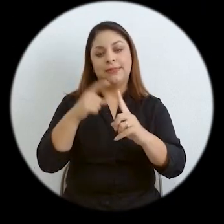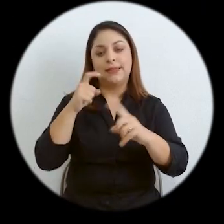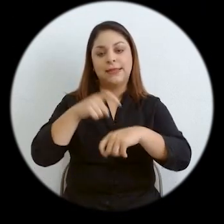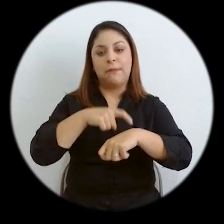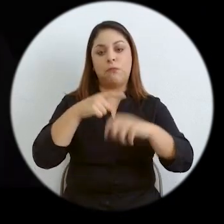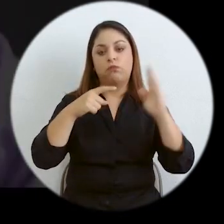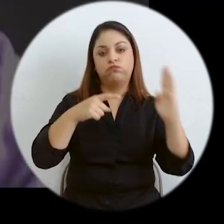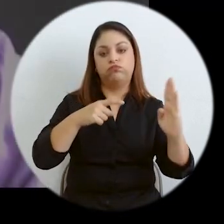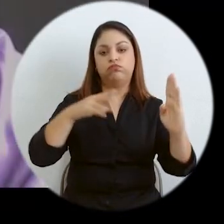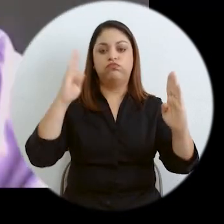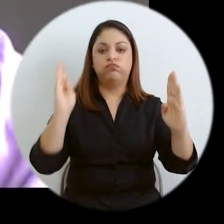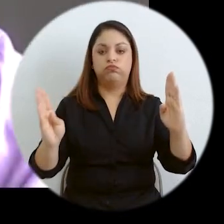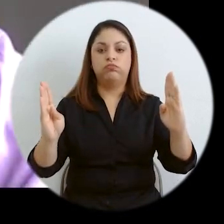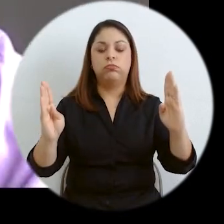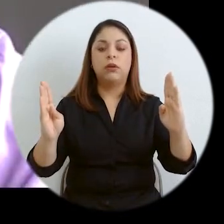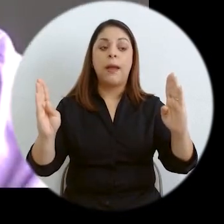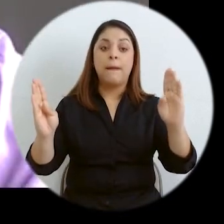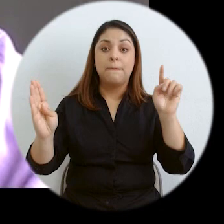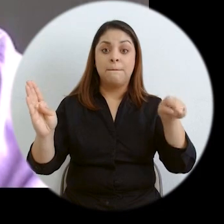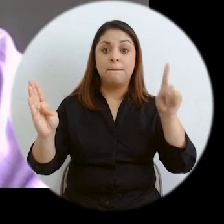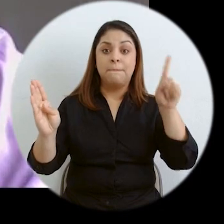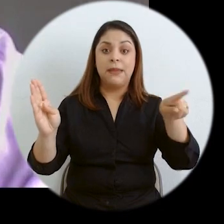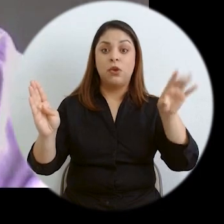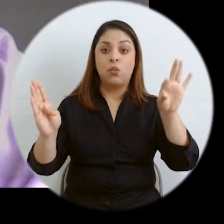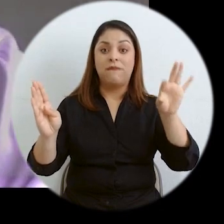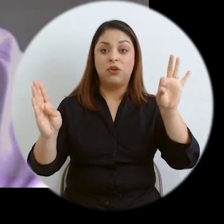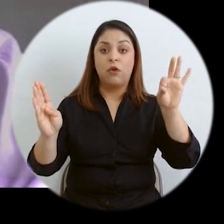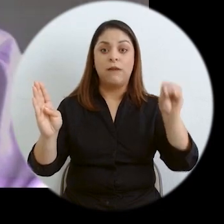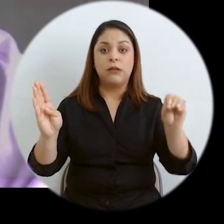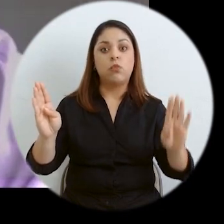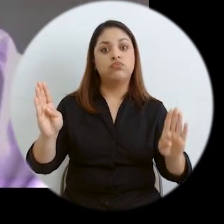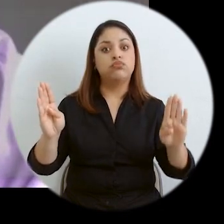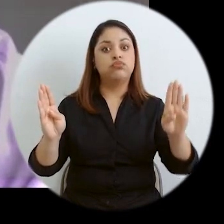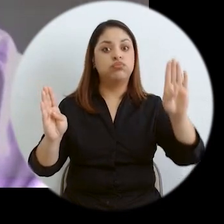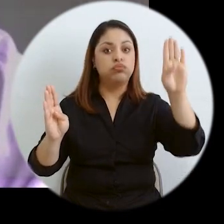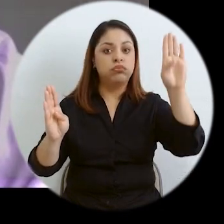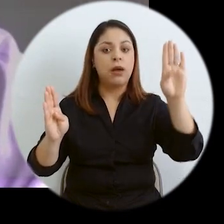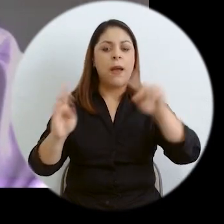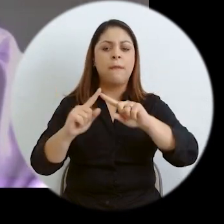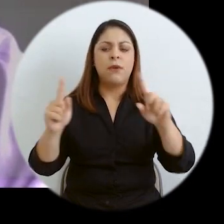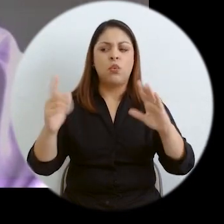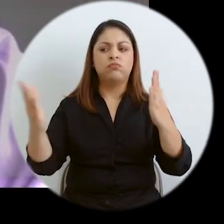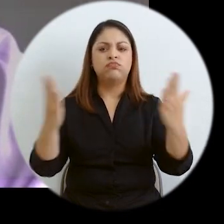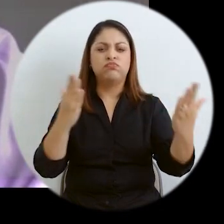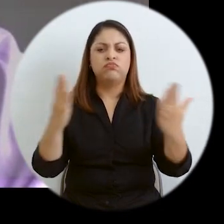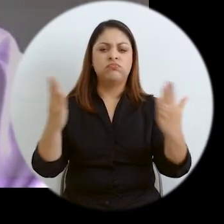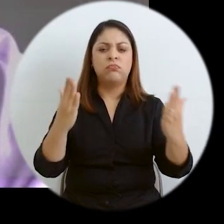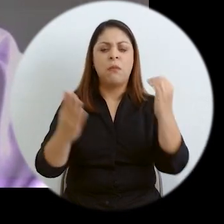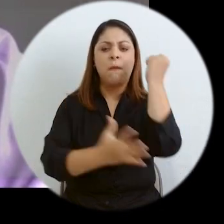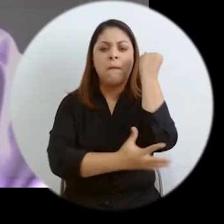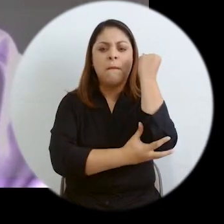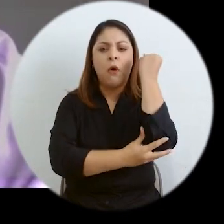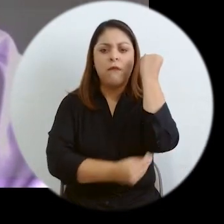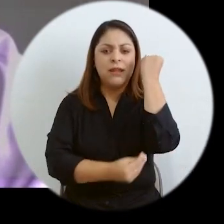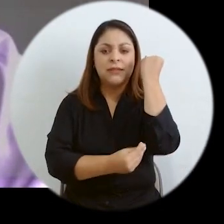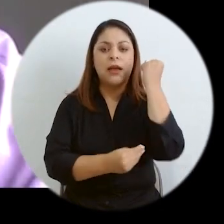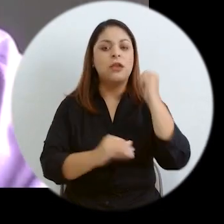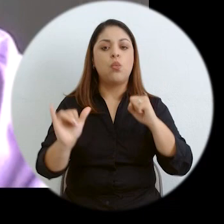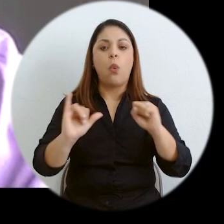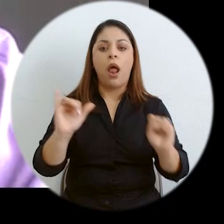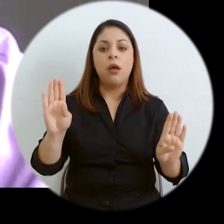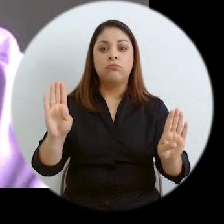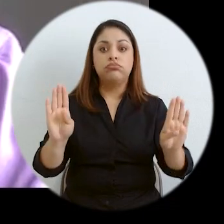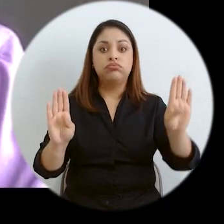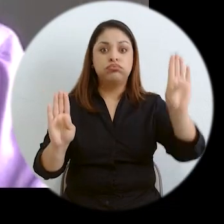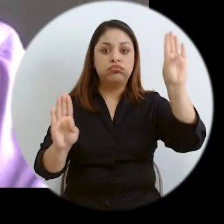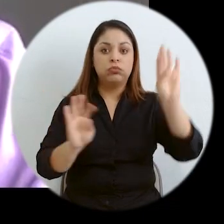desde 1990 un gran crecimiento, pero al compararlo con los índices de pobreza, los índices de pobreza crecen al ritmo